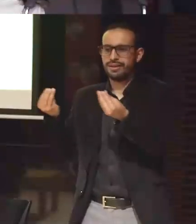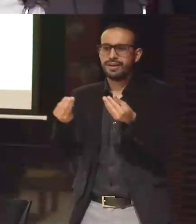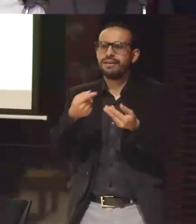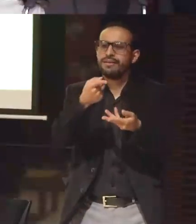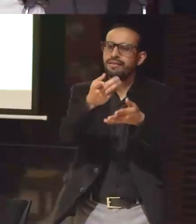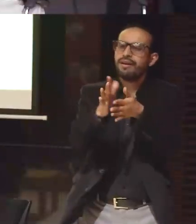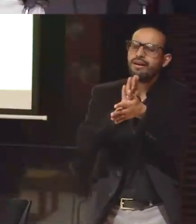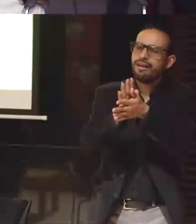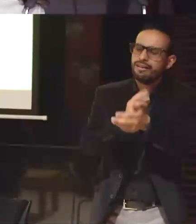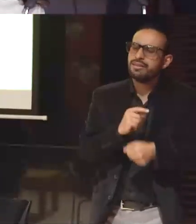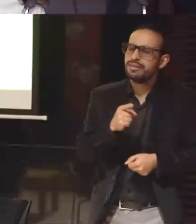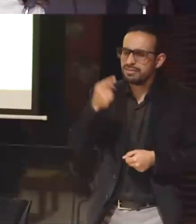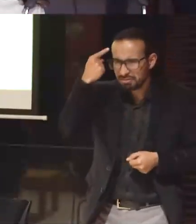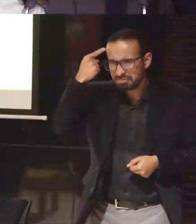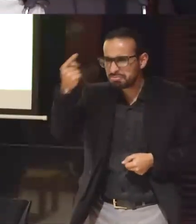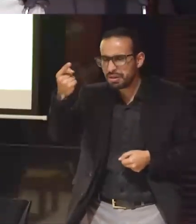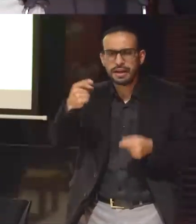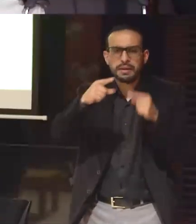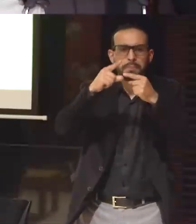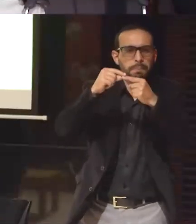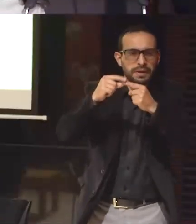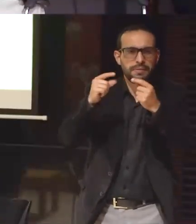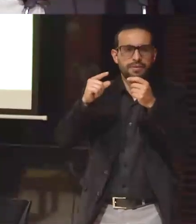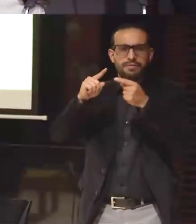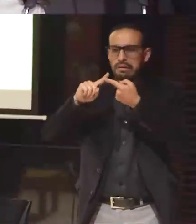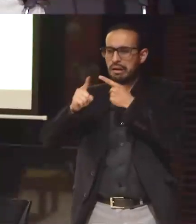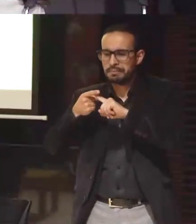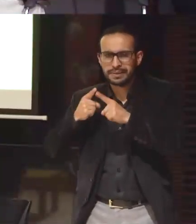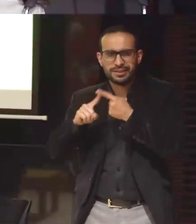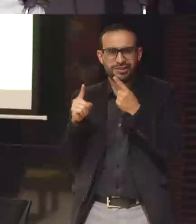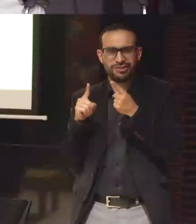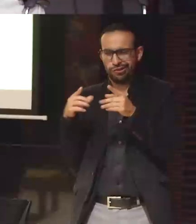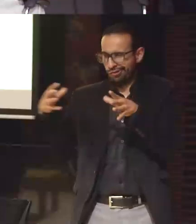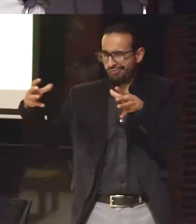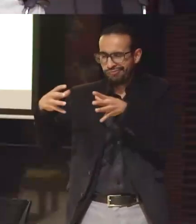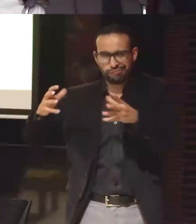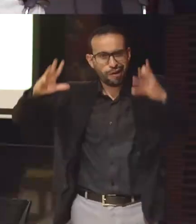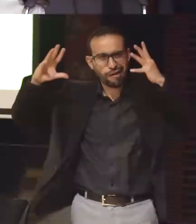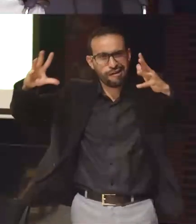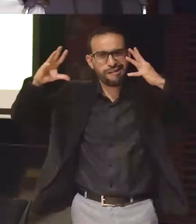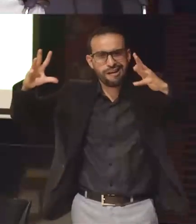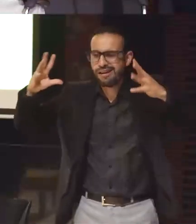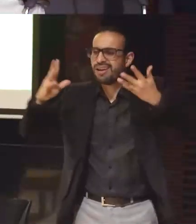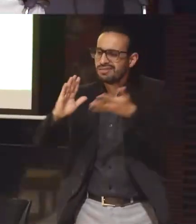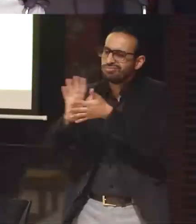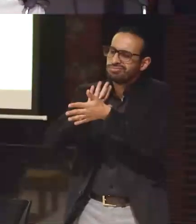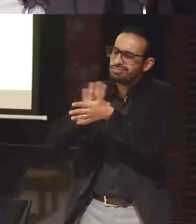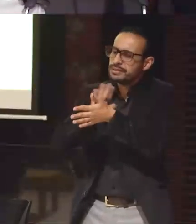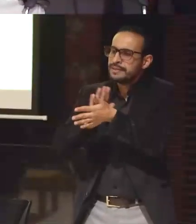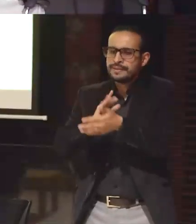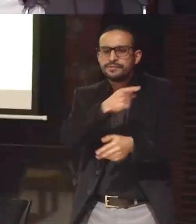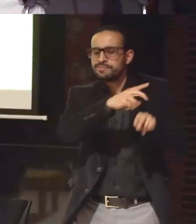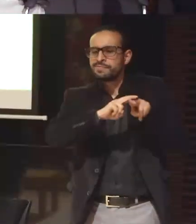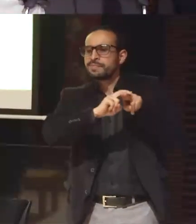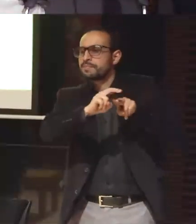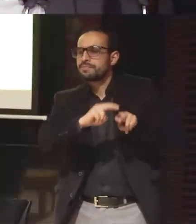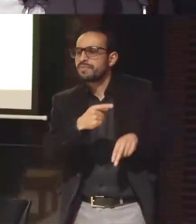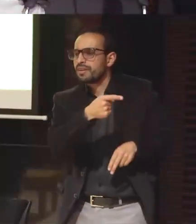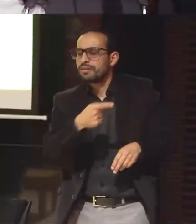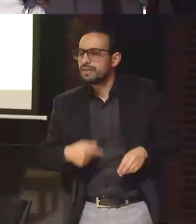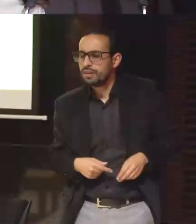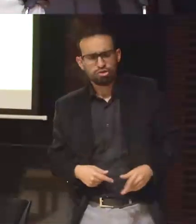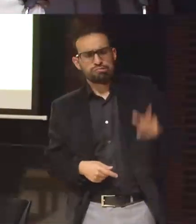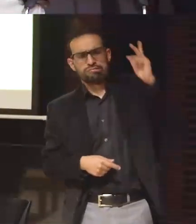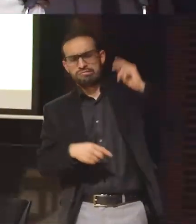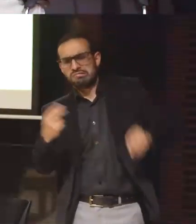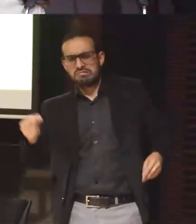ocurre a usted, a su primo, a sus amigos del parche, a los de su banda, ¿cómo será que ellos van a respetar los metros? Uy, no les vaya a llegar aquí a decir que no sé qué o que sí